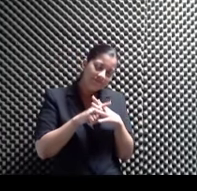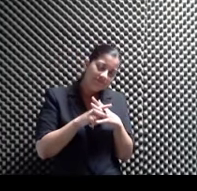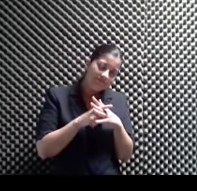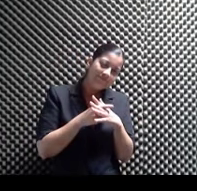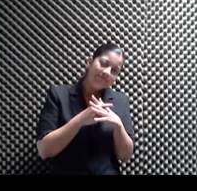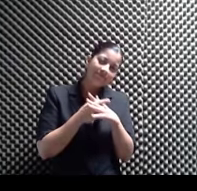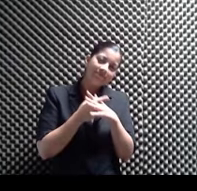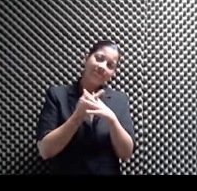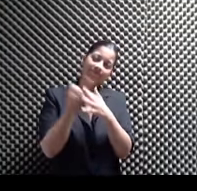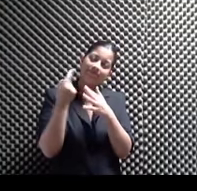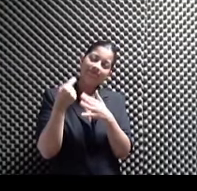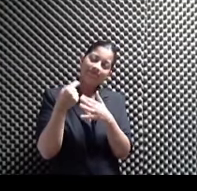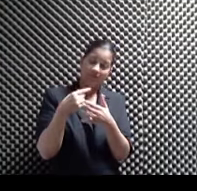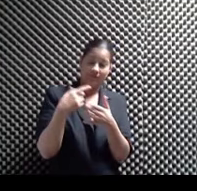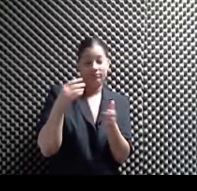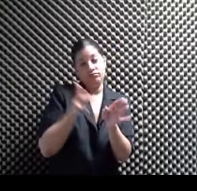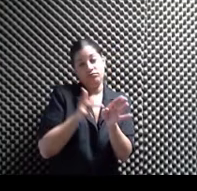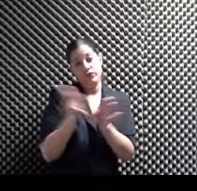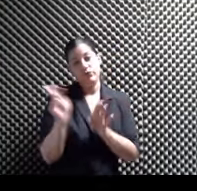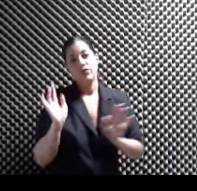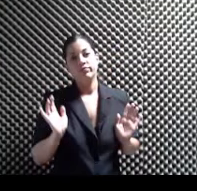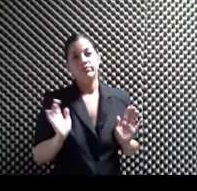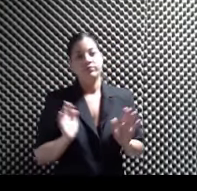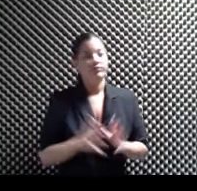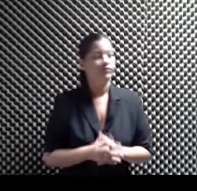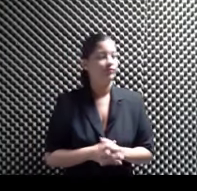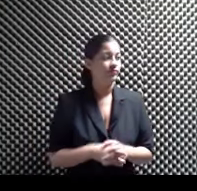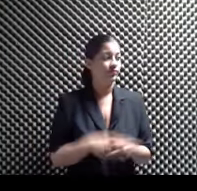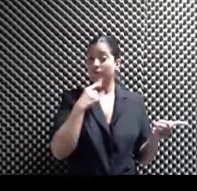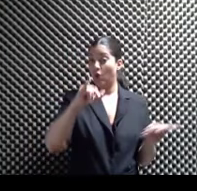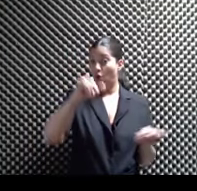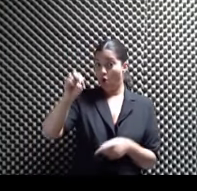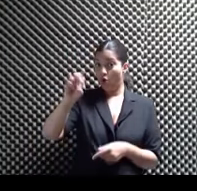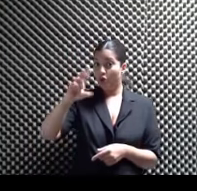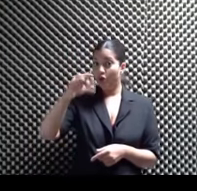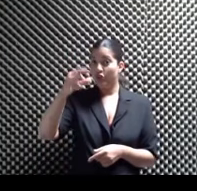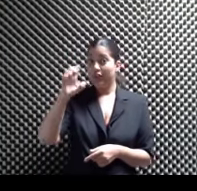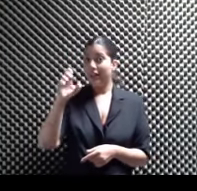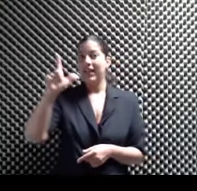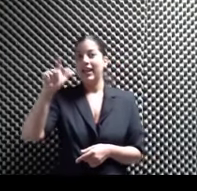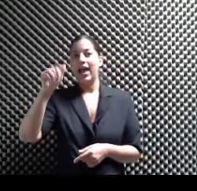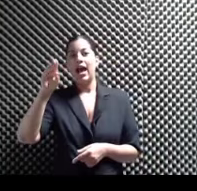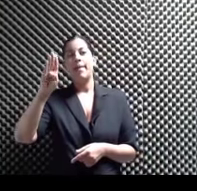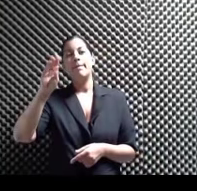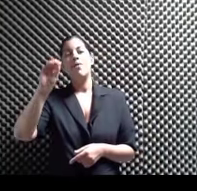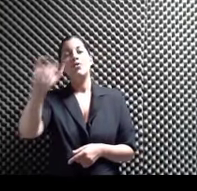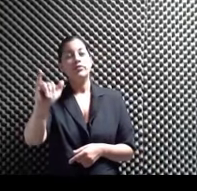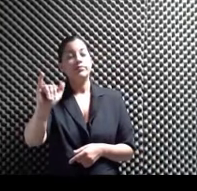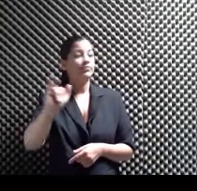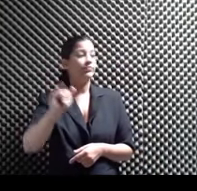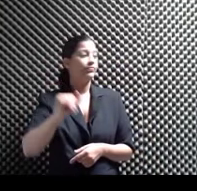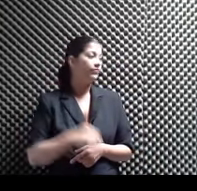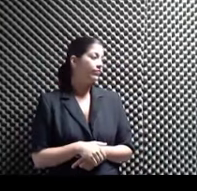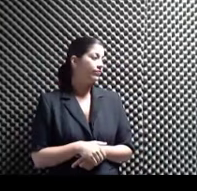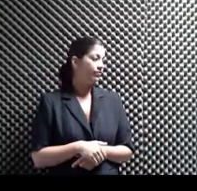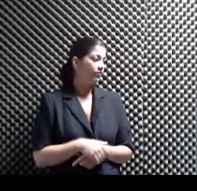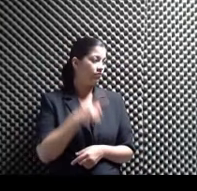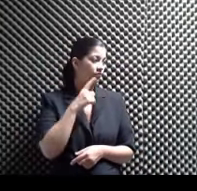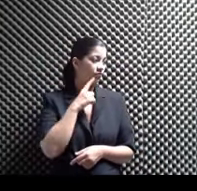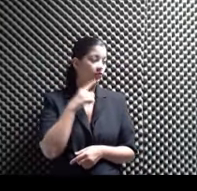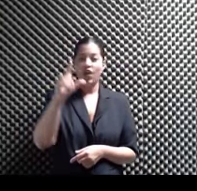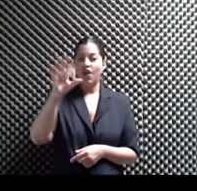Ya más profesionalmente Con Jorge Laboy Con Jorge Laboy En el grupo De Jazz Un compañero Se llama Frankie